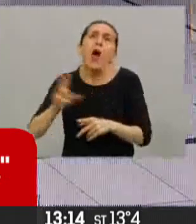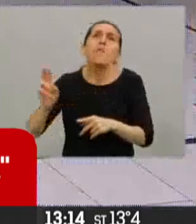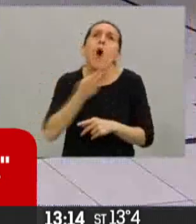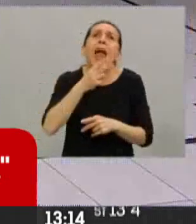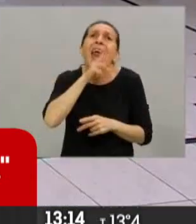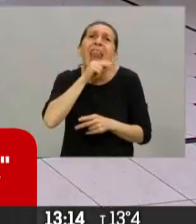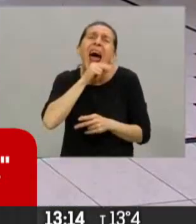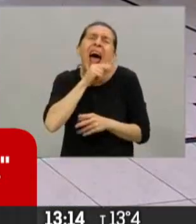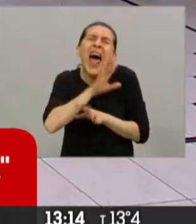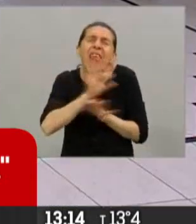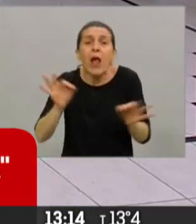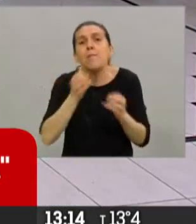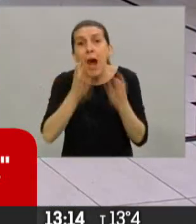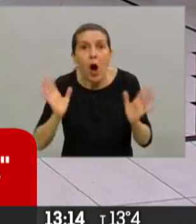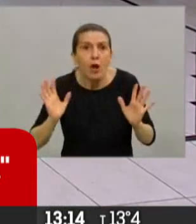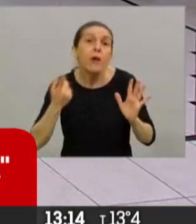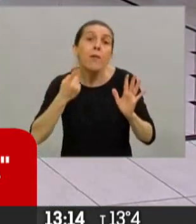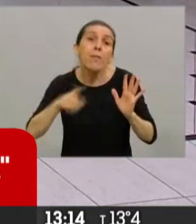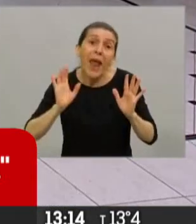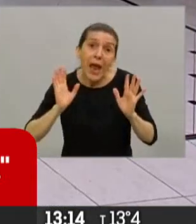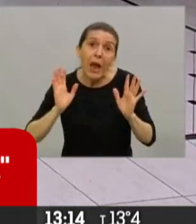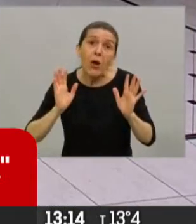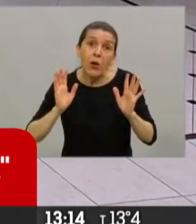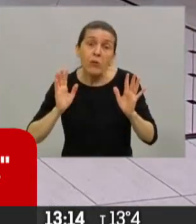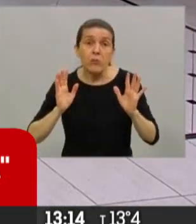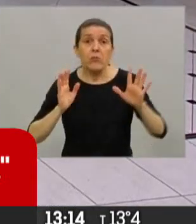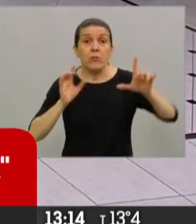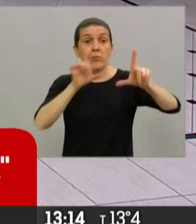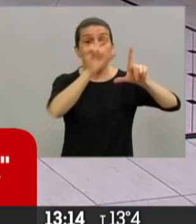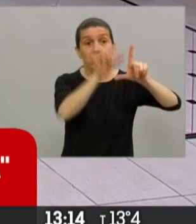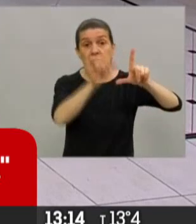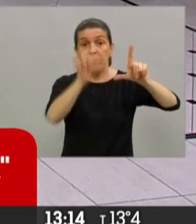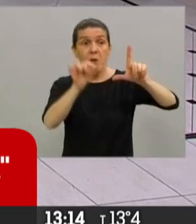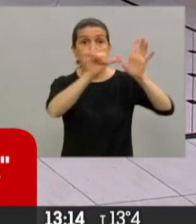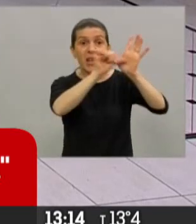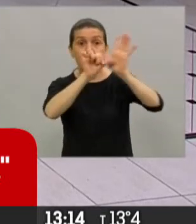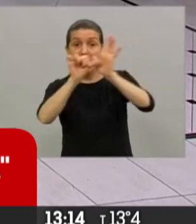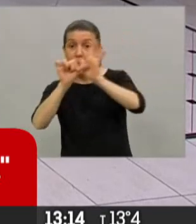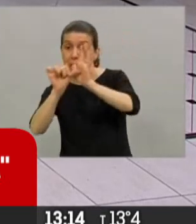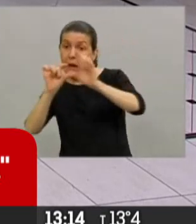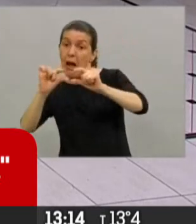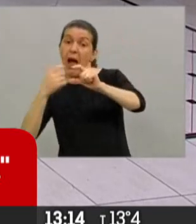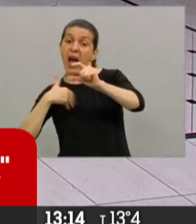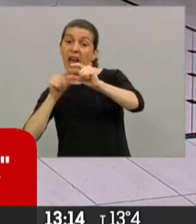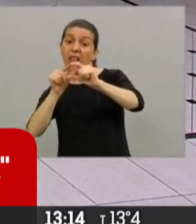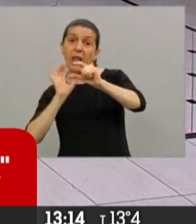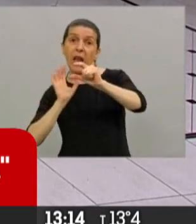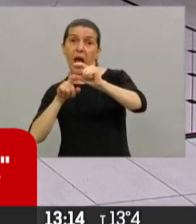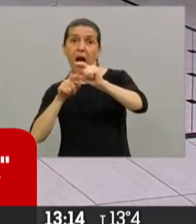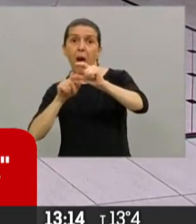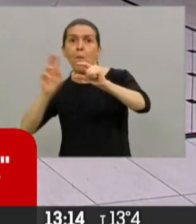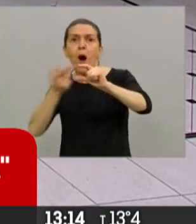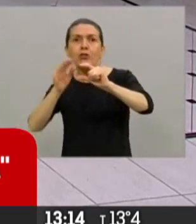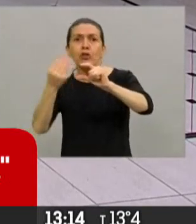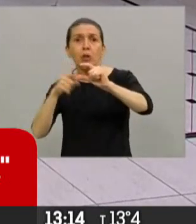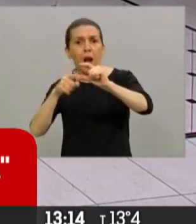muerto, pero lo cierto es que la Argentina tiene ese resultado después